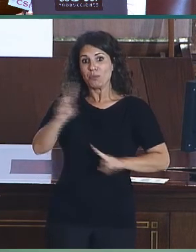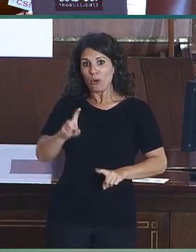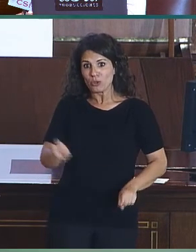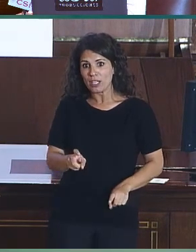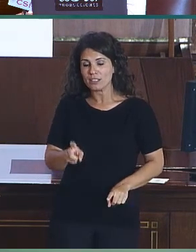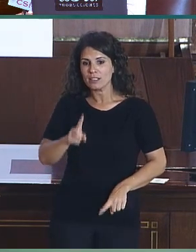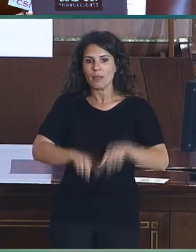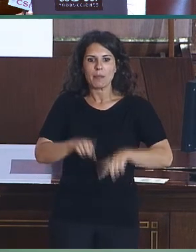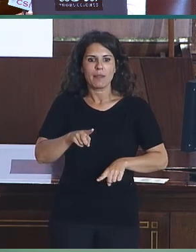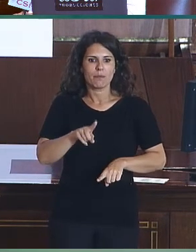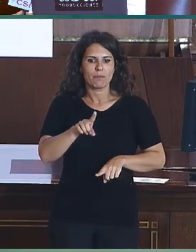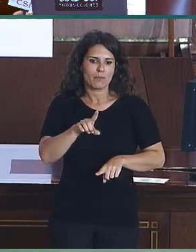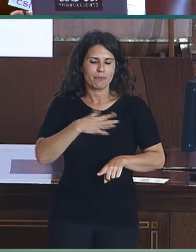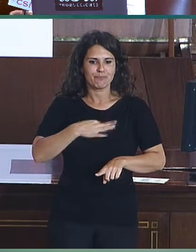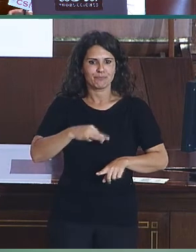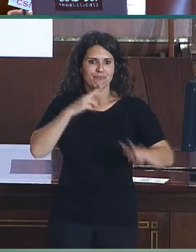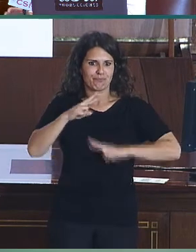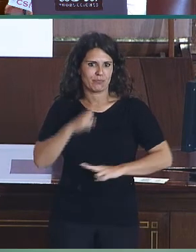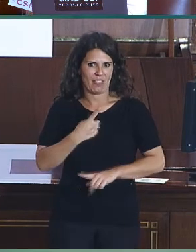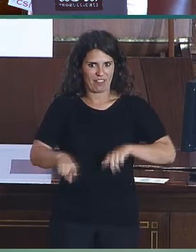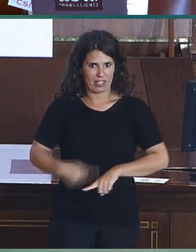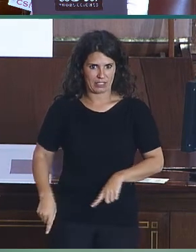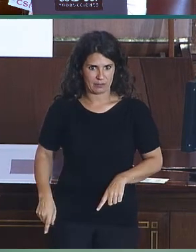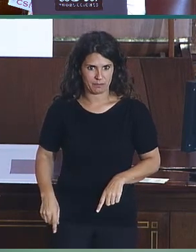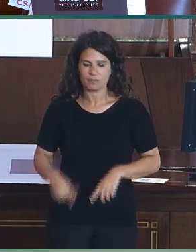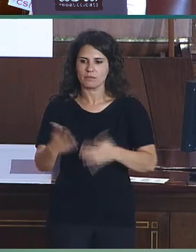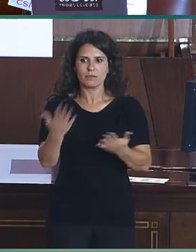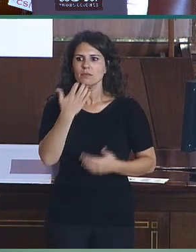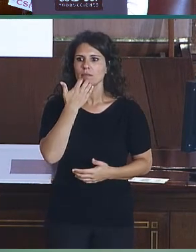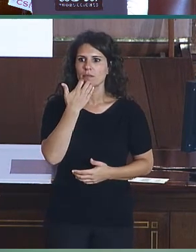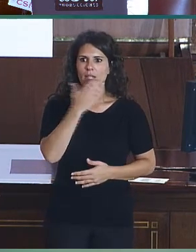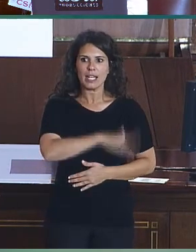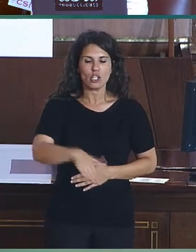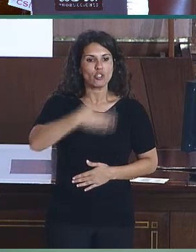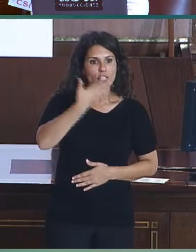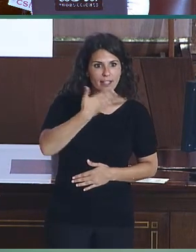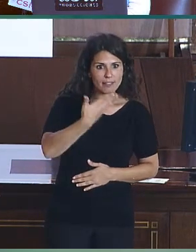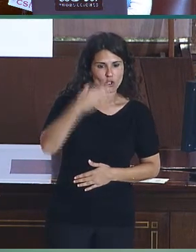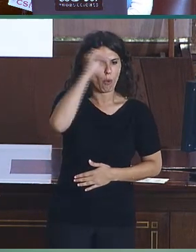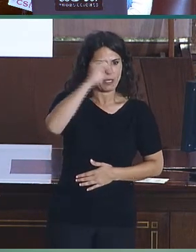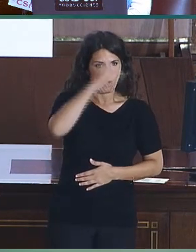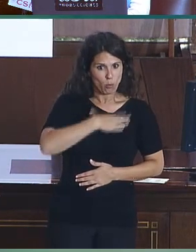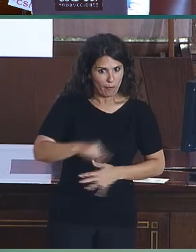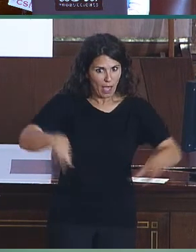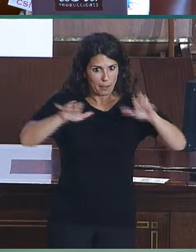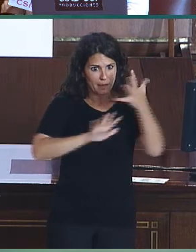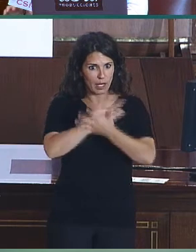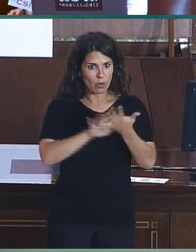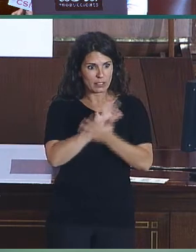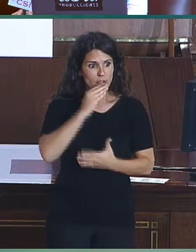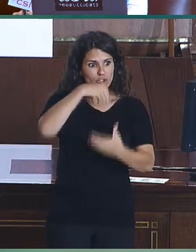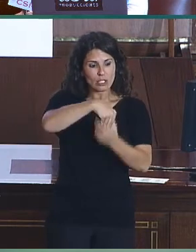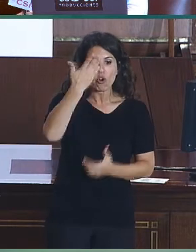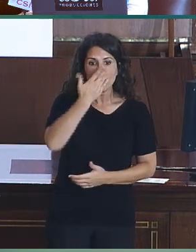con varias opciones. Opina sobre si los niños oyentes pueden aprender la lengua de signos en colegios donde hay